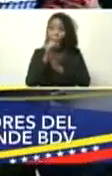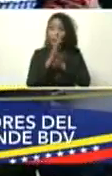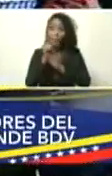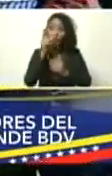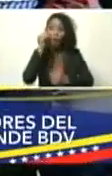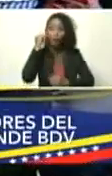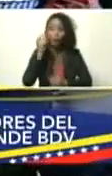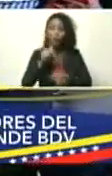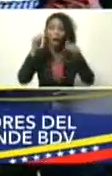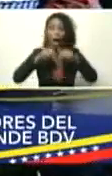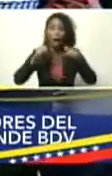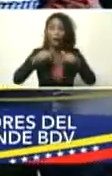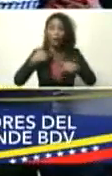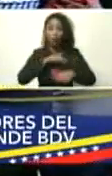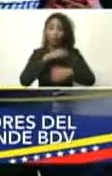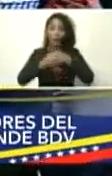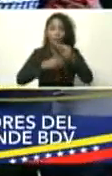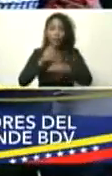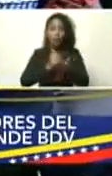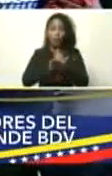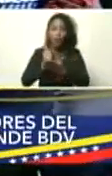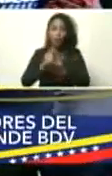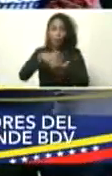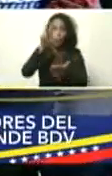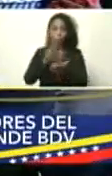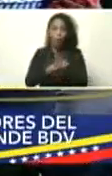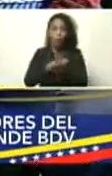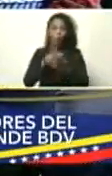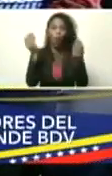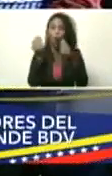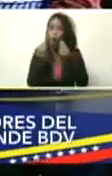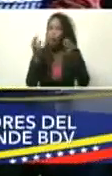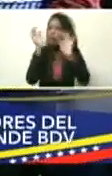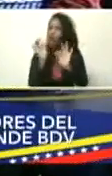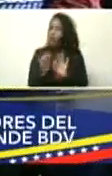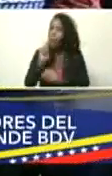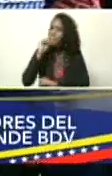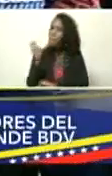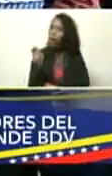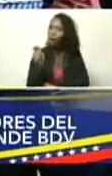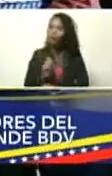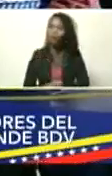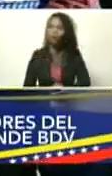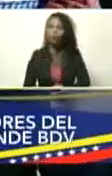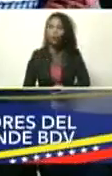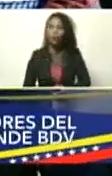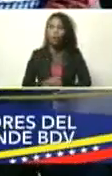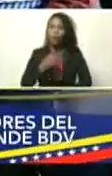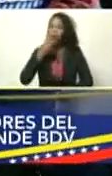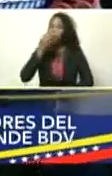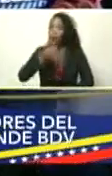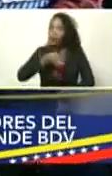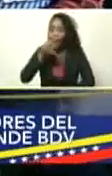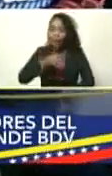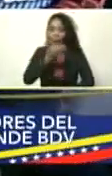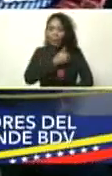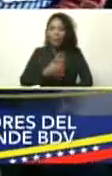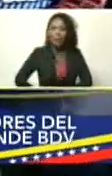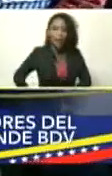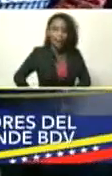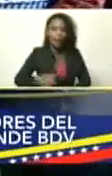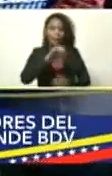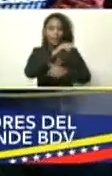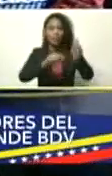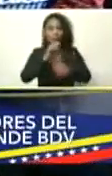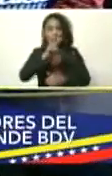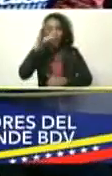emprendimientos, a quiénes estamos dando crédito y cómo es la modalidad de pago. Bueno, buenas tardes, presidente, buenas tardes, vicepresidencia, buenas tardes